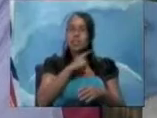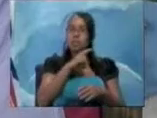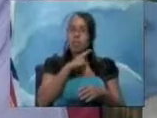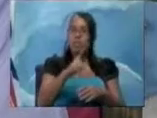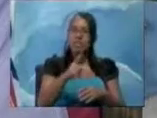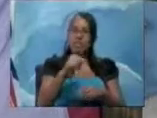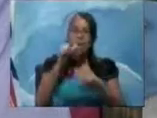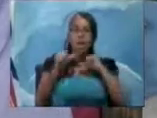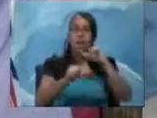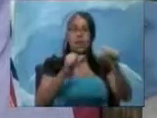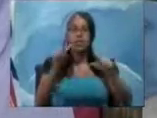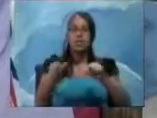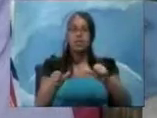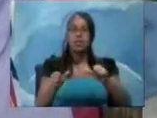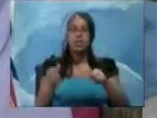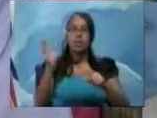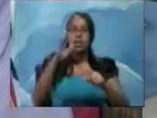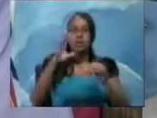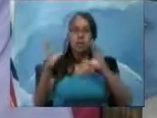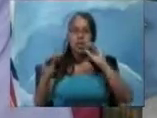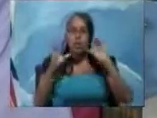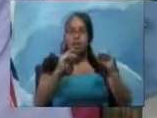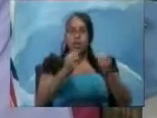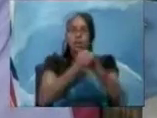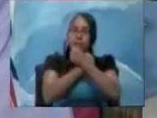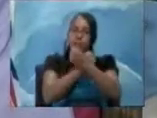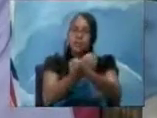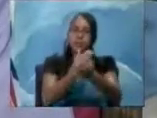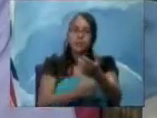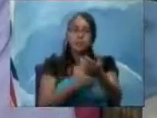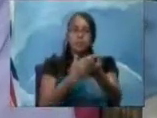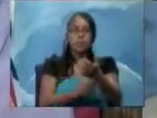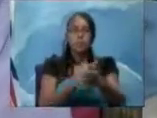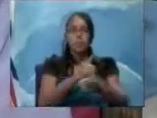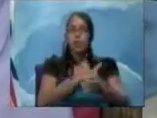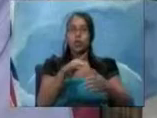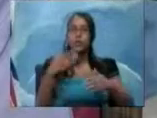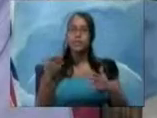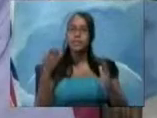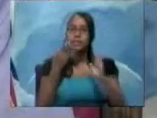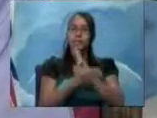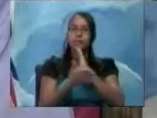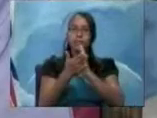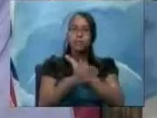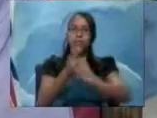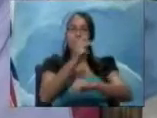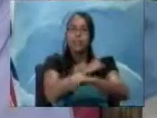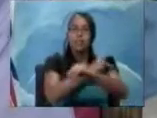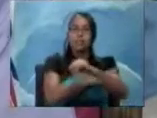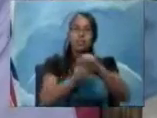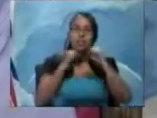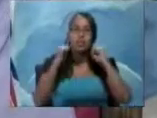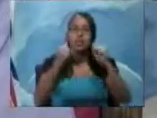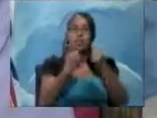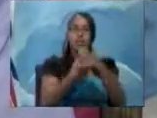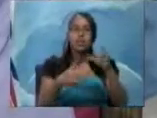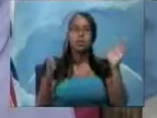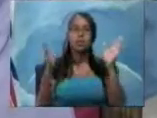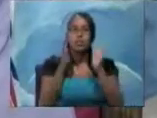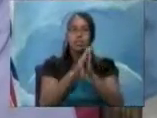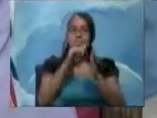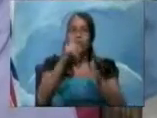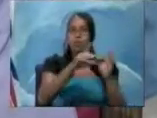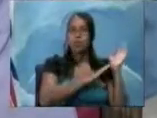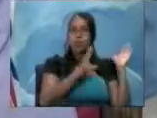generación estamos hablando mis amados hermanos de lo que significa El poder del espíritu santo en un